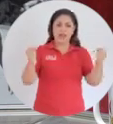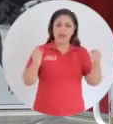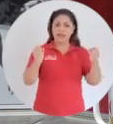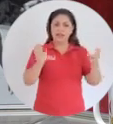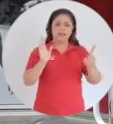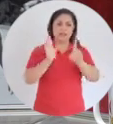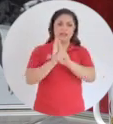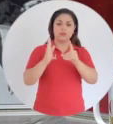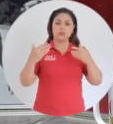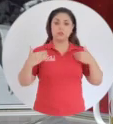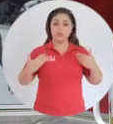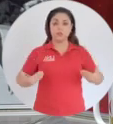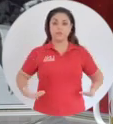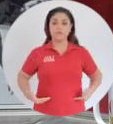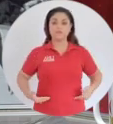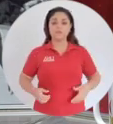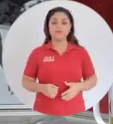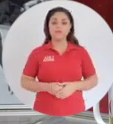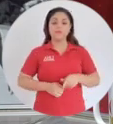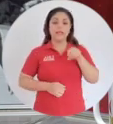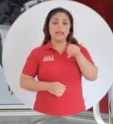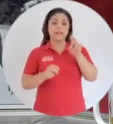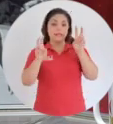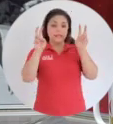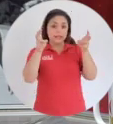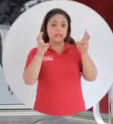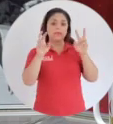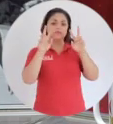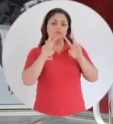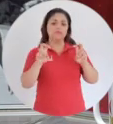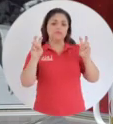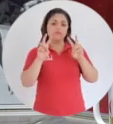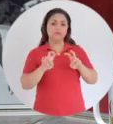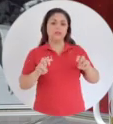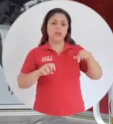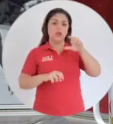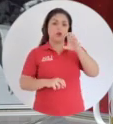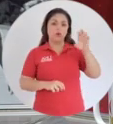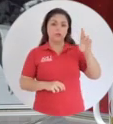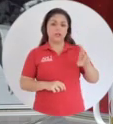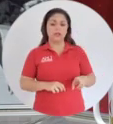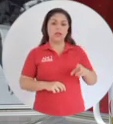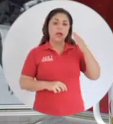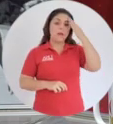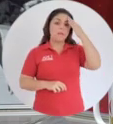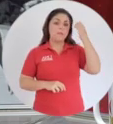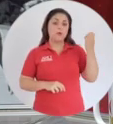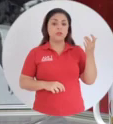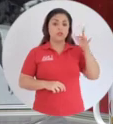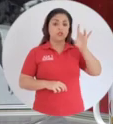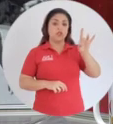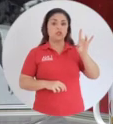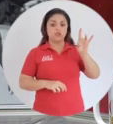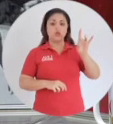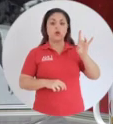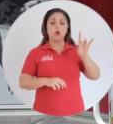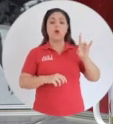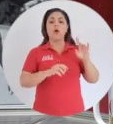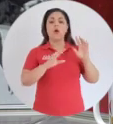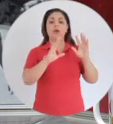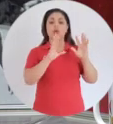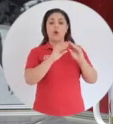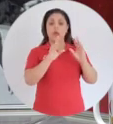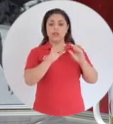en la región. Este tema fue analizado en Costa Rica en el marco del 18º Congreso Centroamericano de